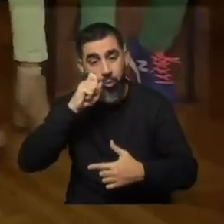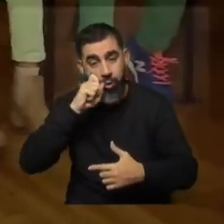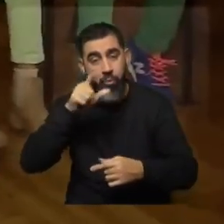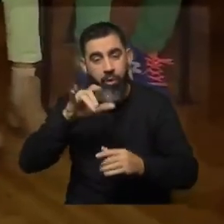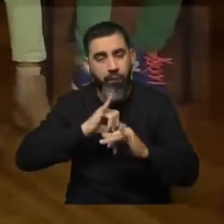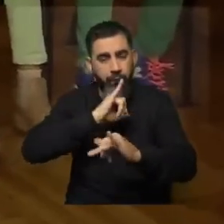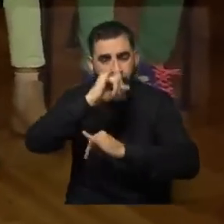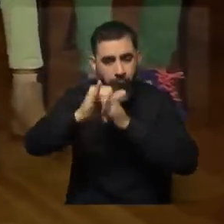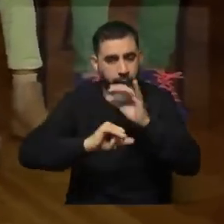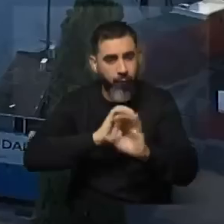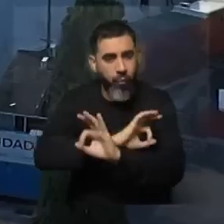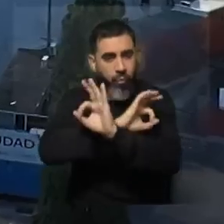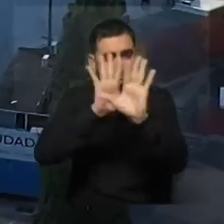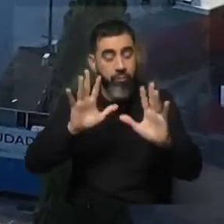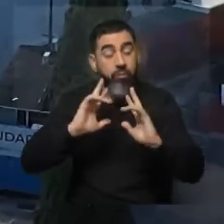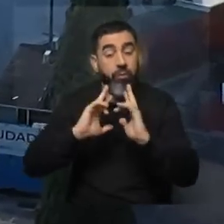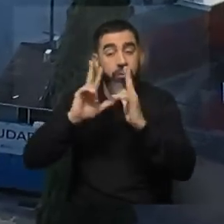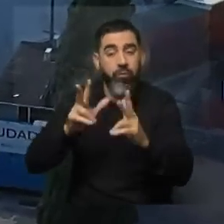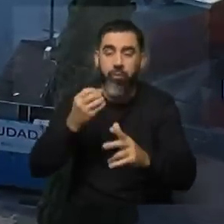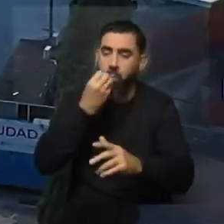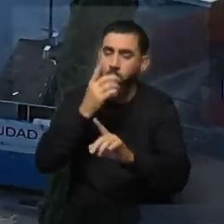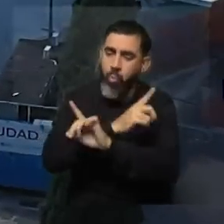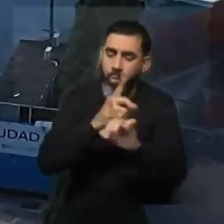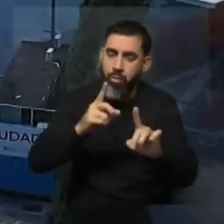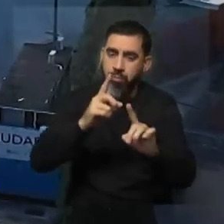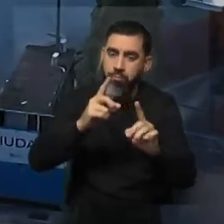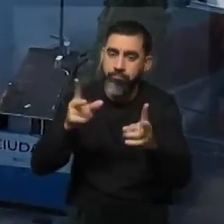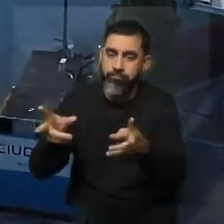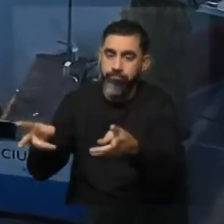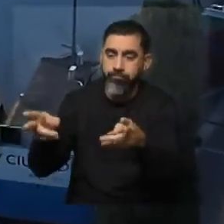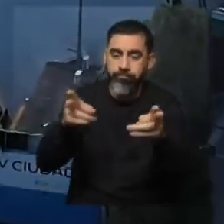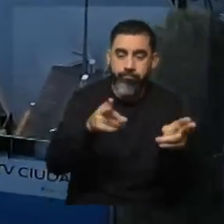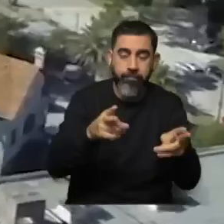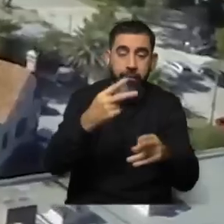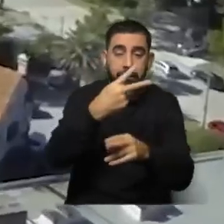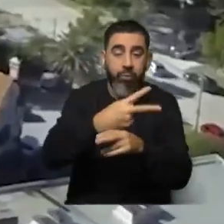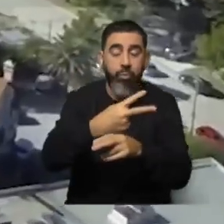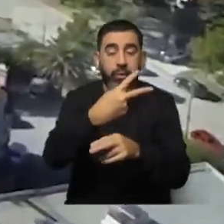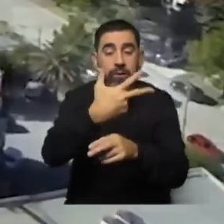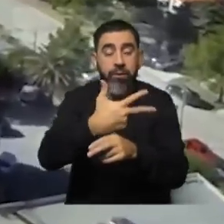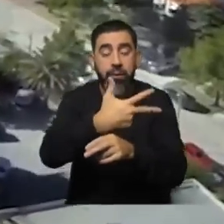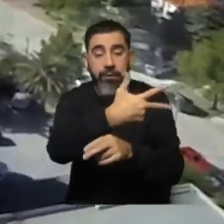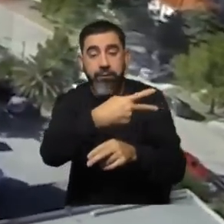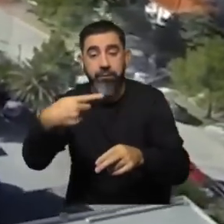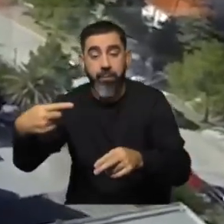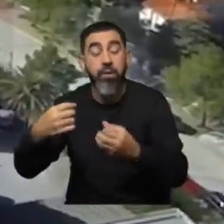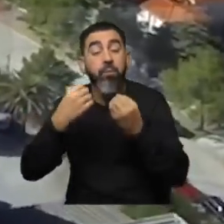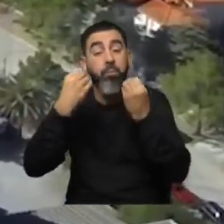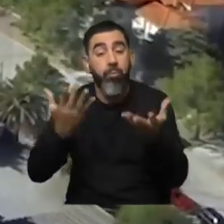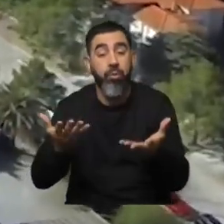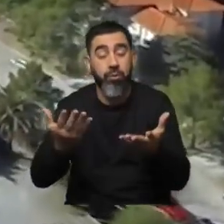más información al respecto le decíamos no está bueno que se hubieran desfasado las vacaciones para la segunda y la tercer semana porque